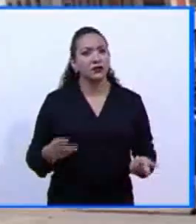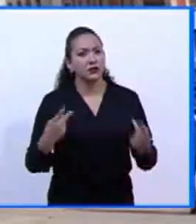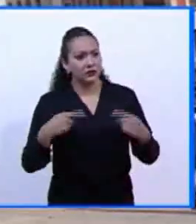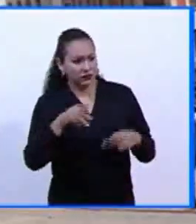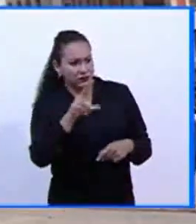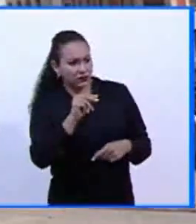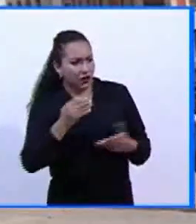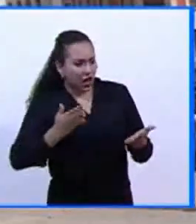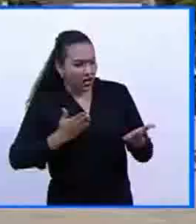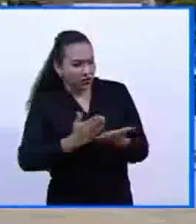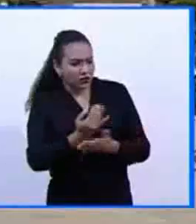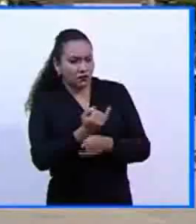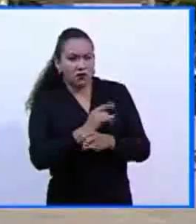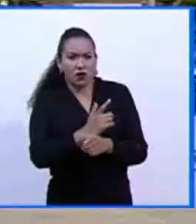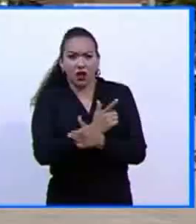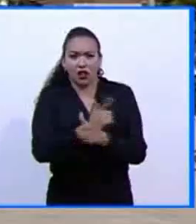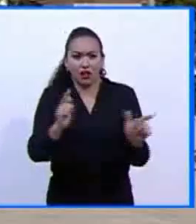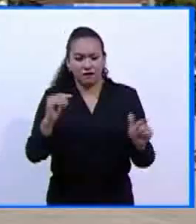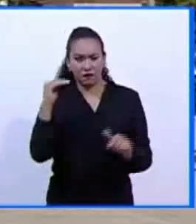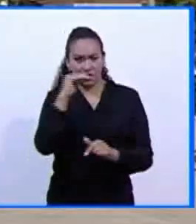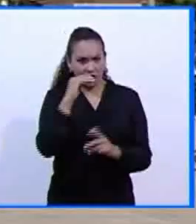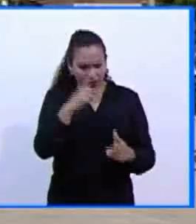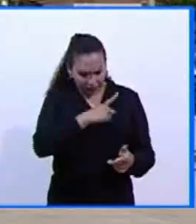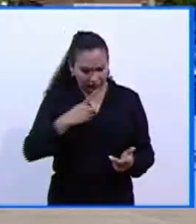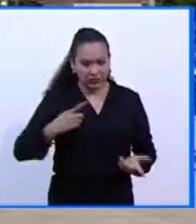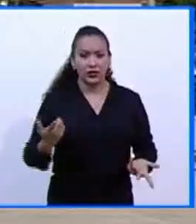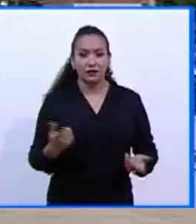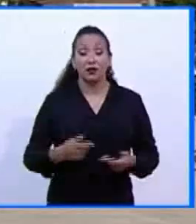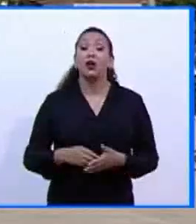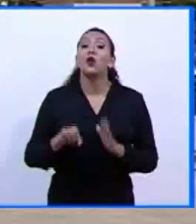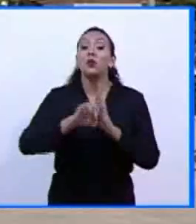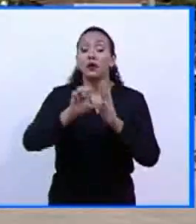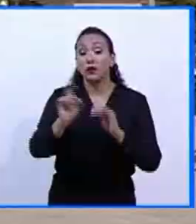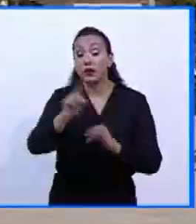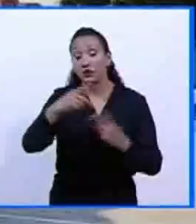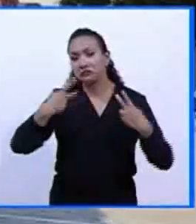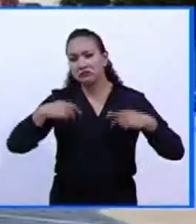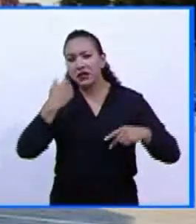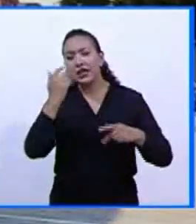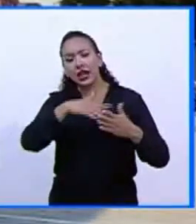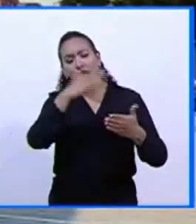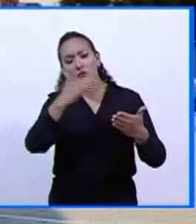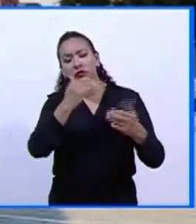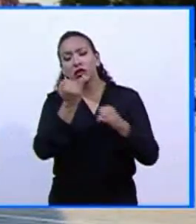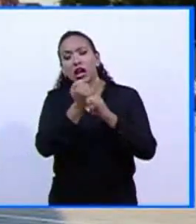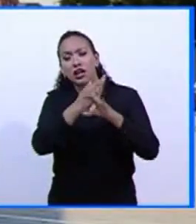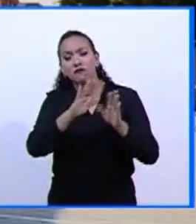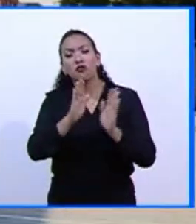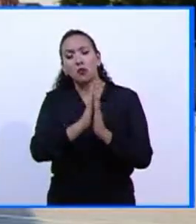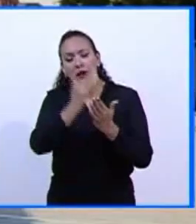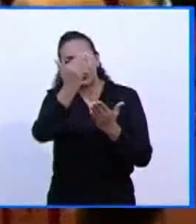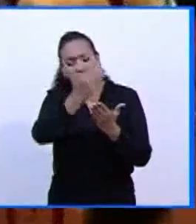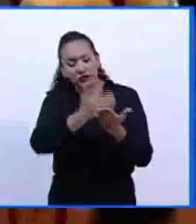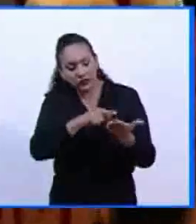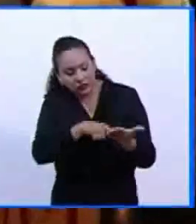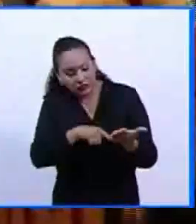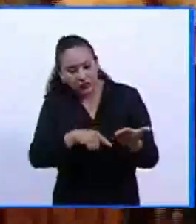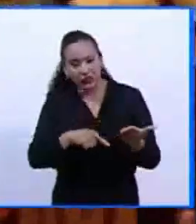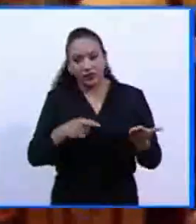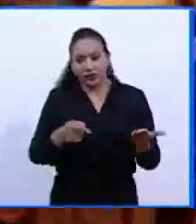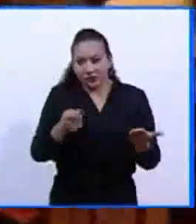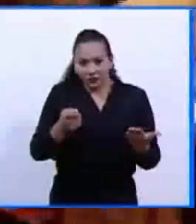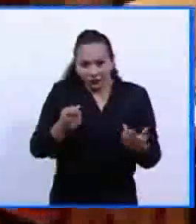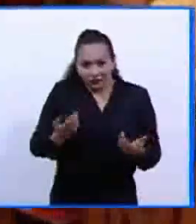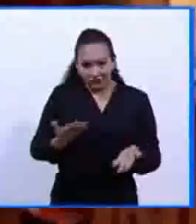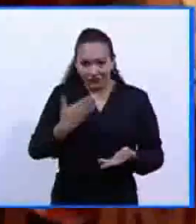información, así como por servicios de búsqueda de documentos no relacionadas con el derecho de acceso a la información. En estos